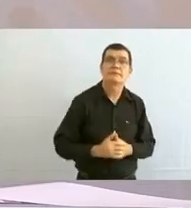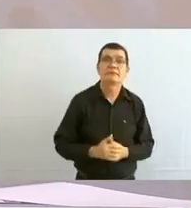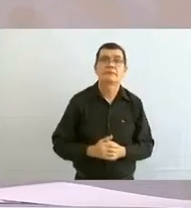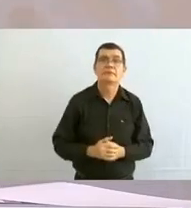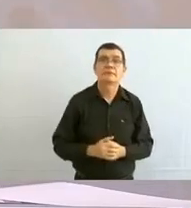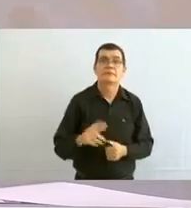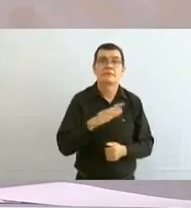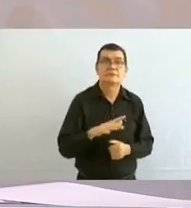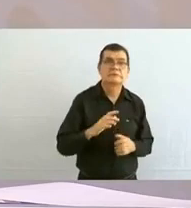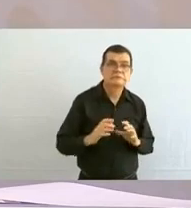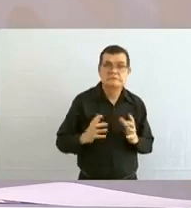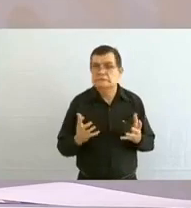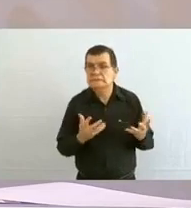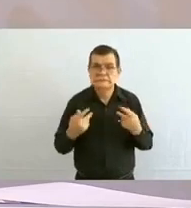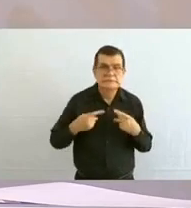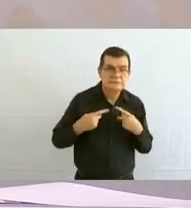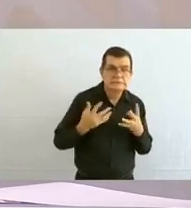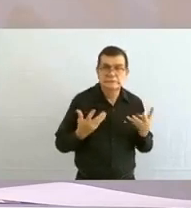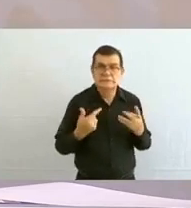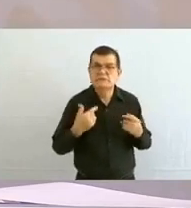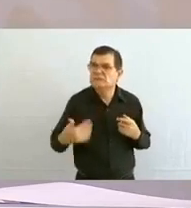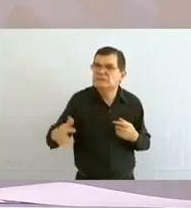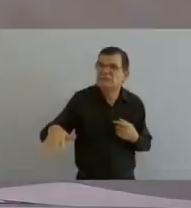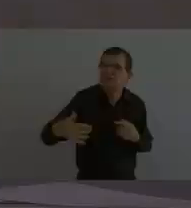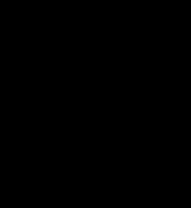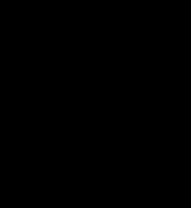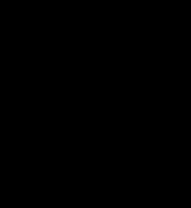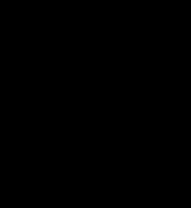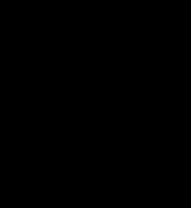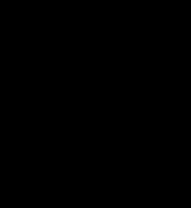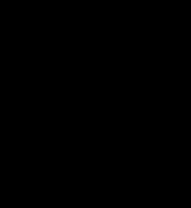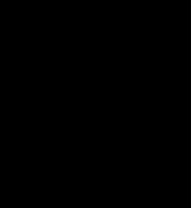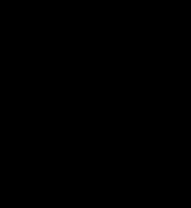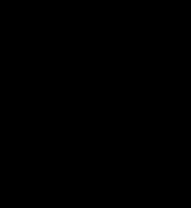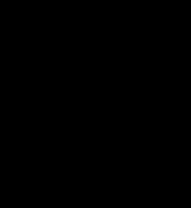y los conservadores lo van a buscar.